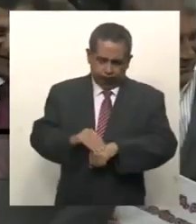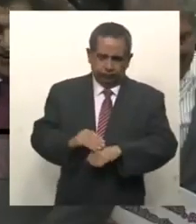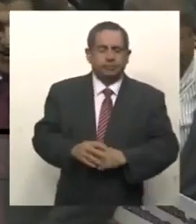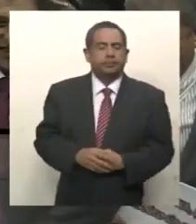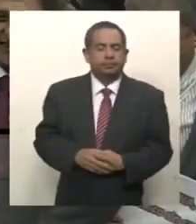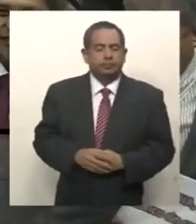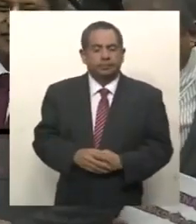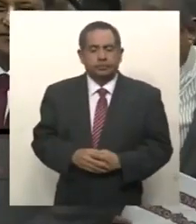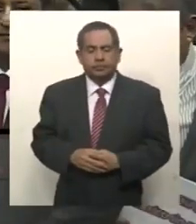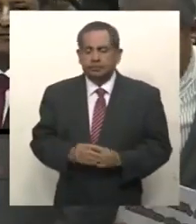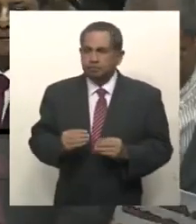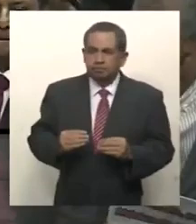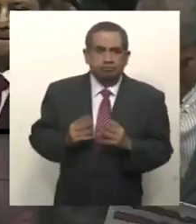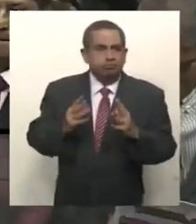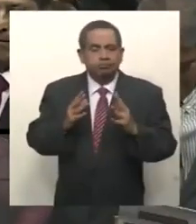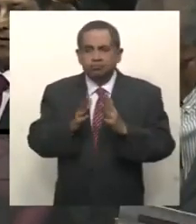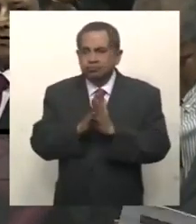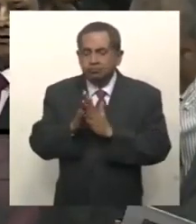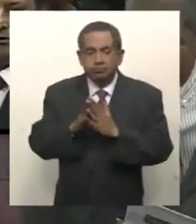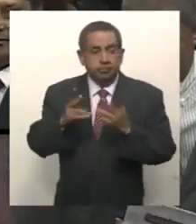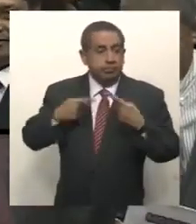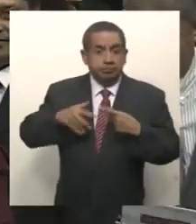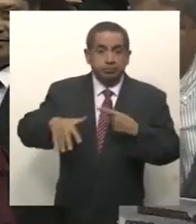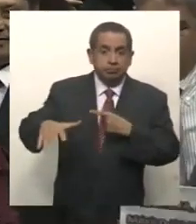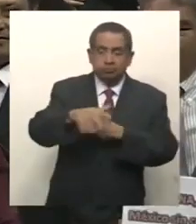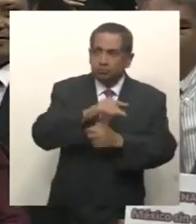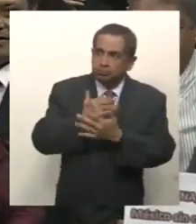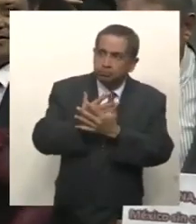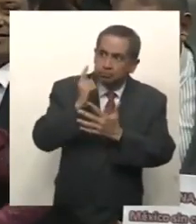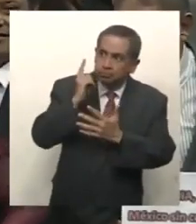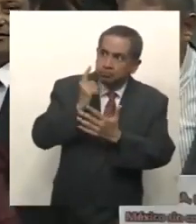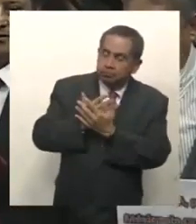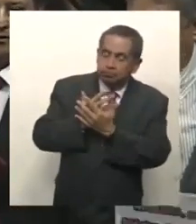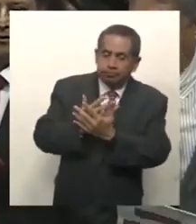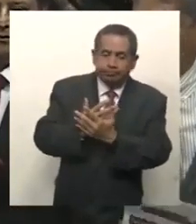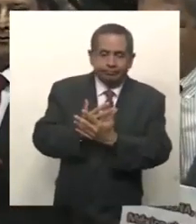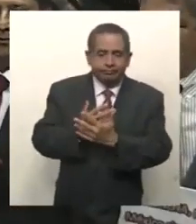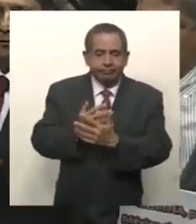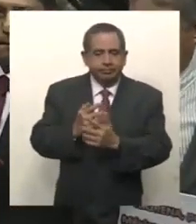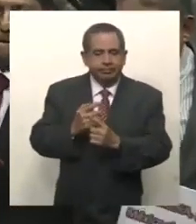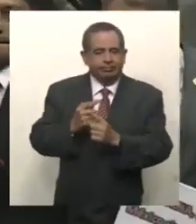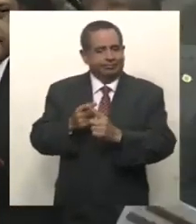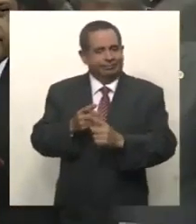Surgió con una gran expectativa ciudadana por el deber,